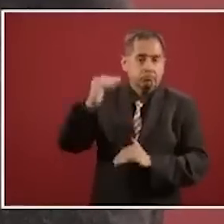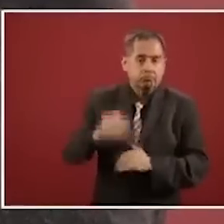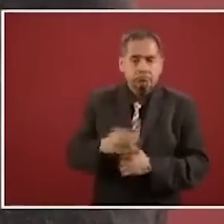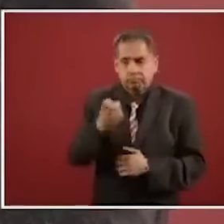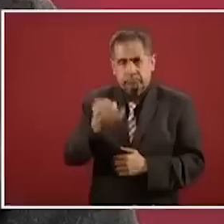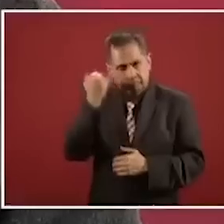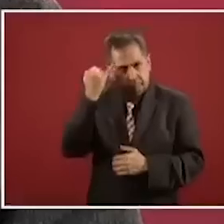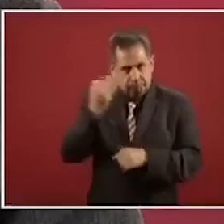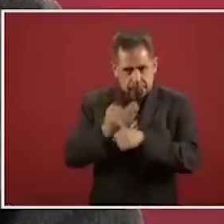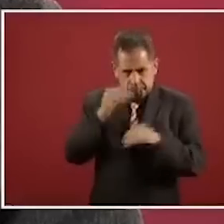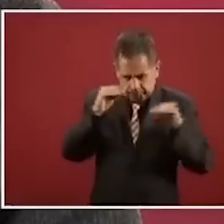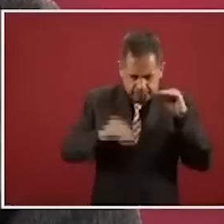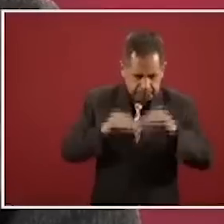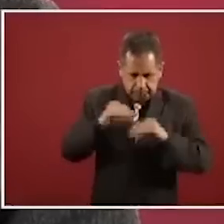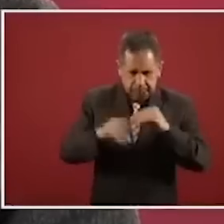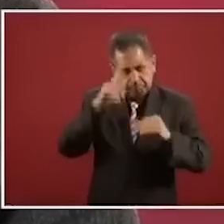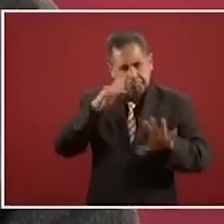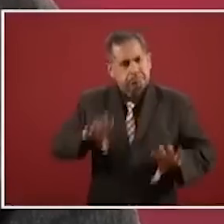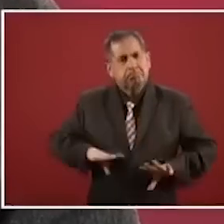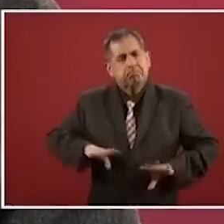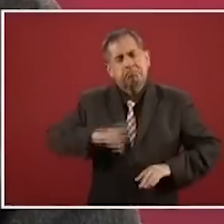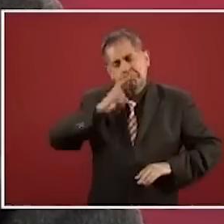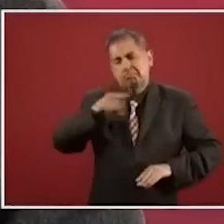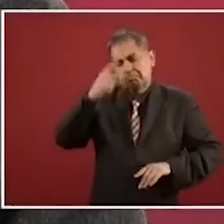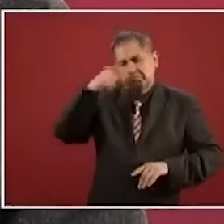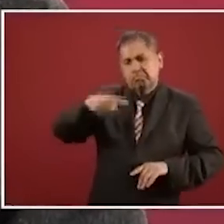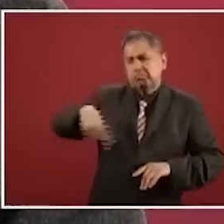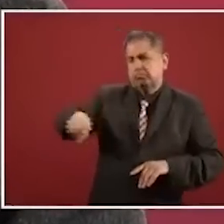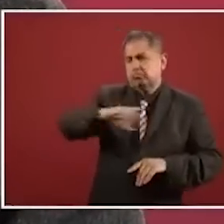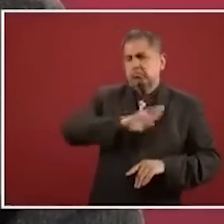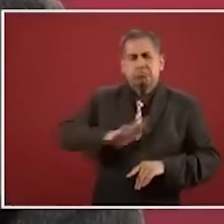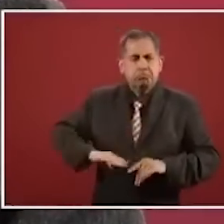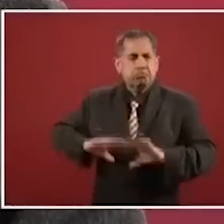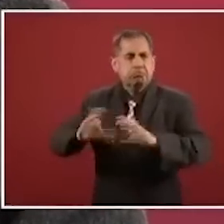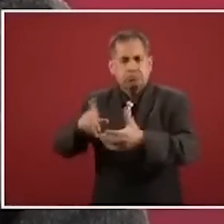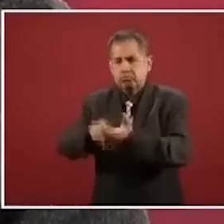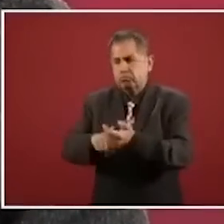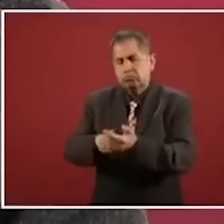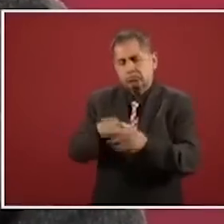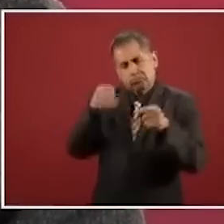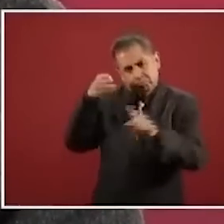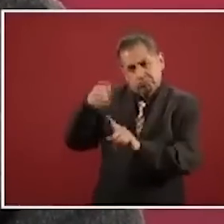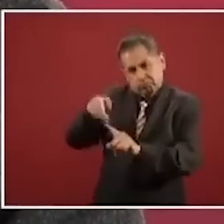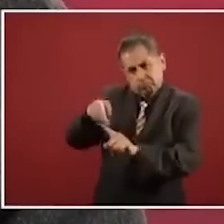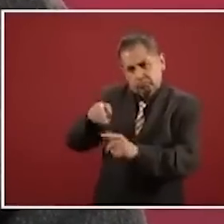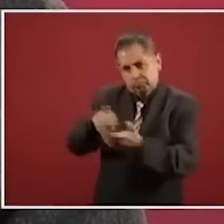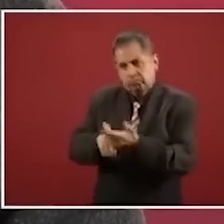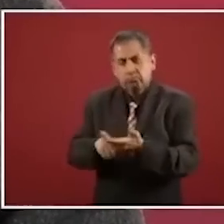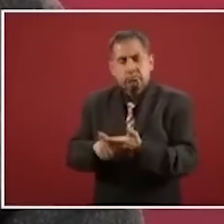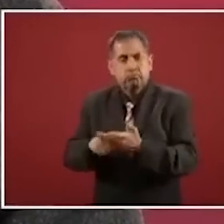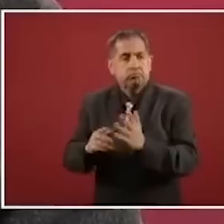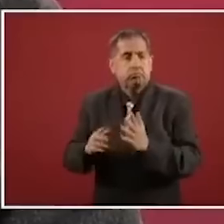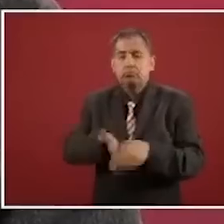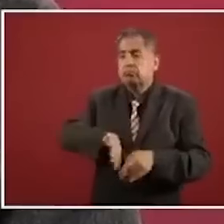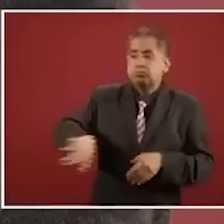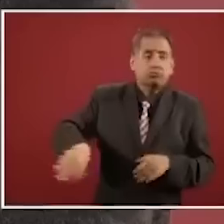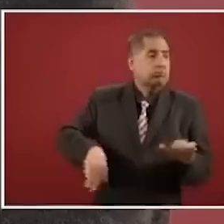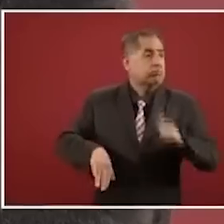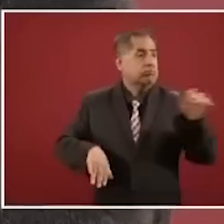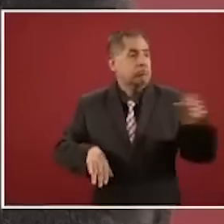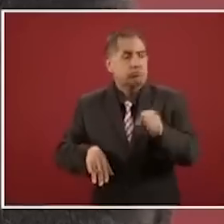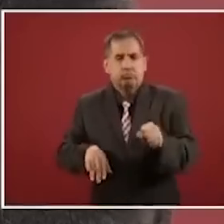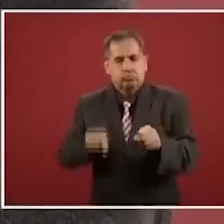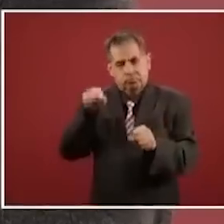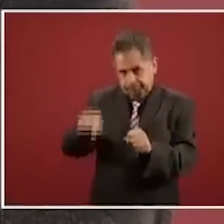de diseñar para que tengan los mejores efectos, para que no se queden ahora así que los locales sin participar y tener los beneficios